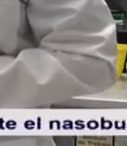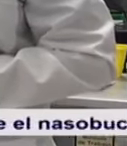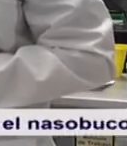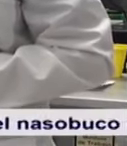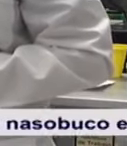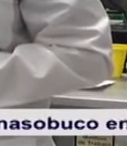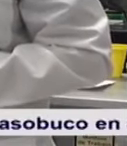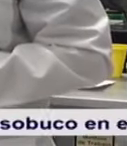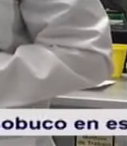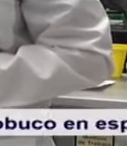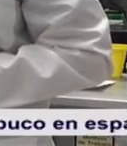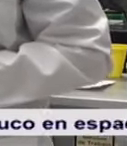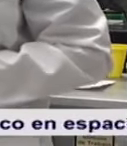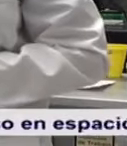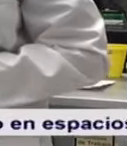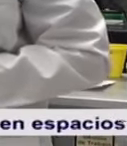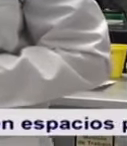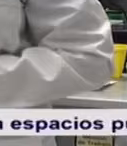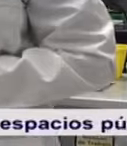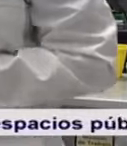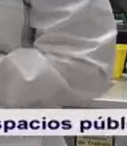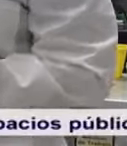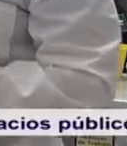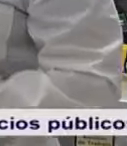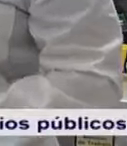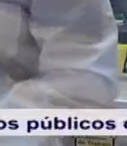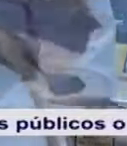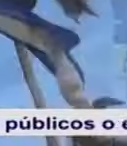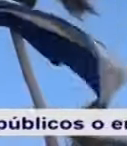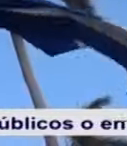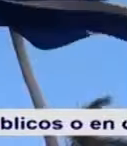país. Porque unidos hacemos Cuba.